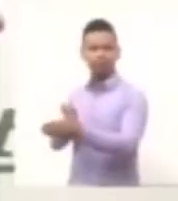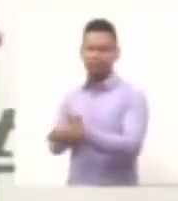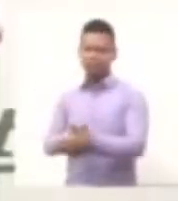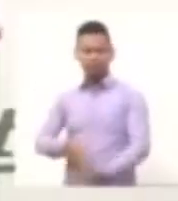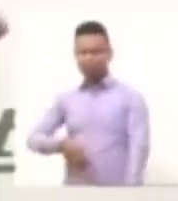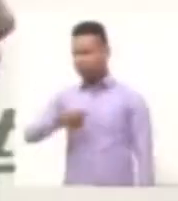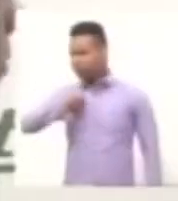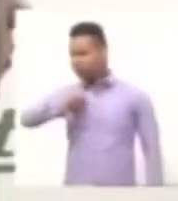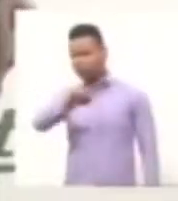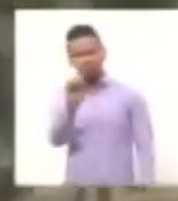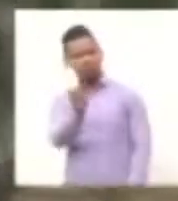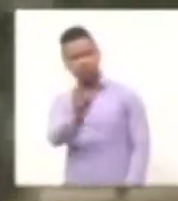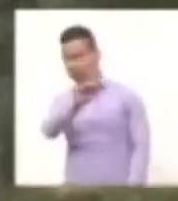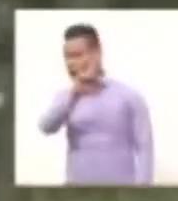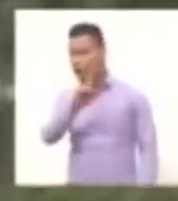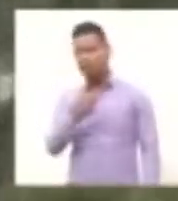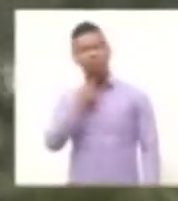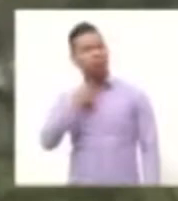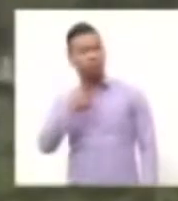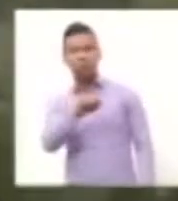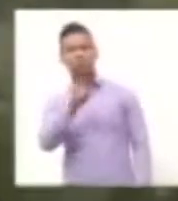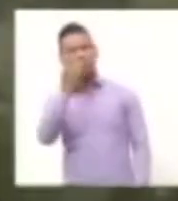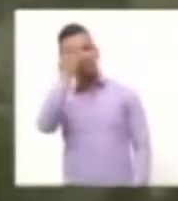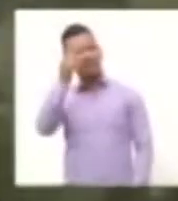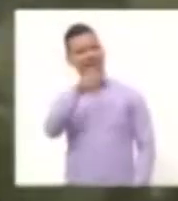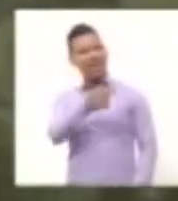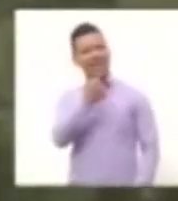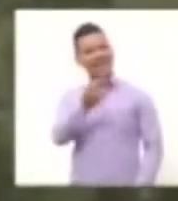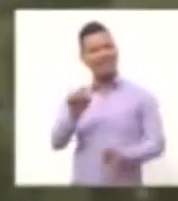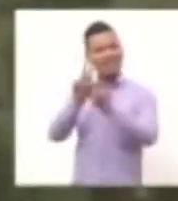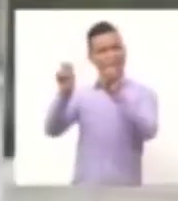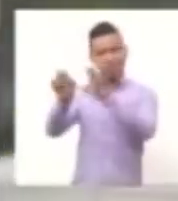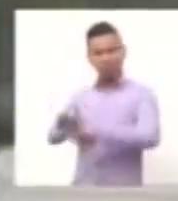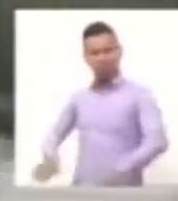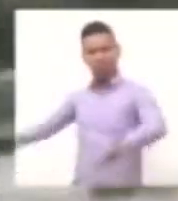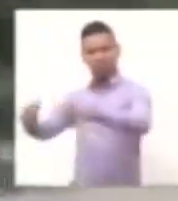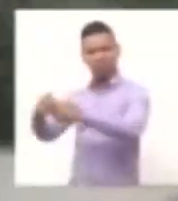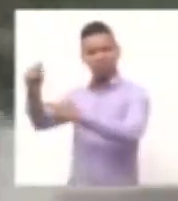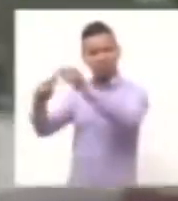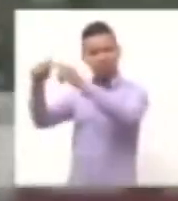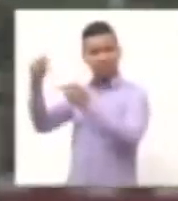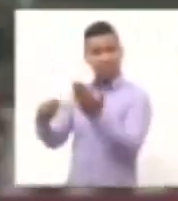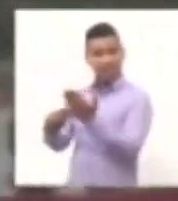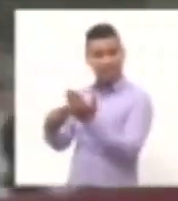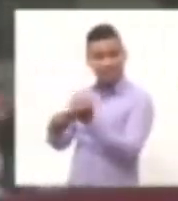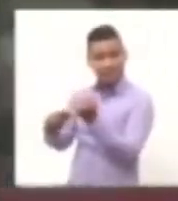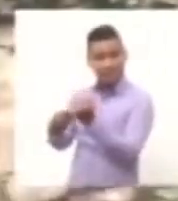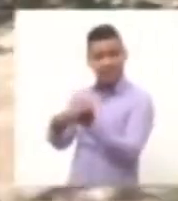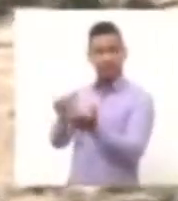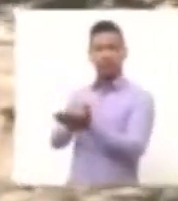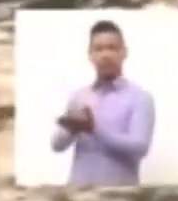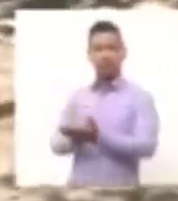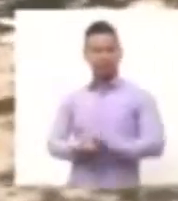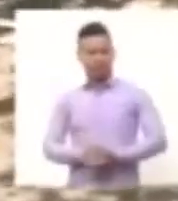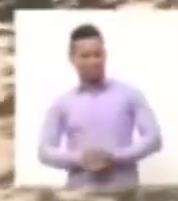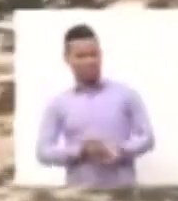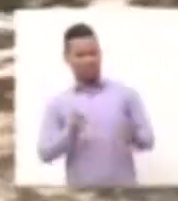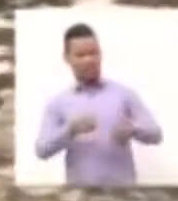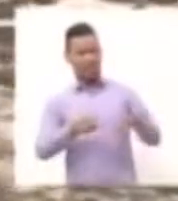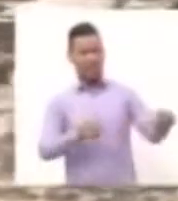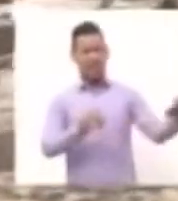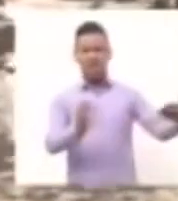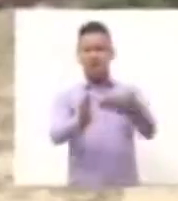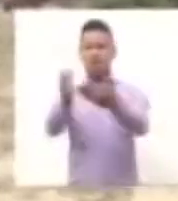concejal Carlos Rojano frente al tema de la reserva natural de esa institución y su actitud frente a este medio de comunicación y la periodista